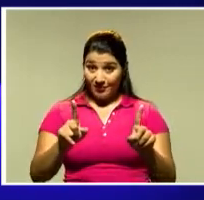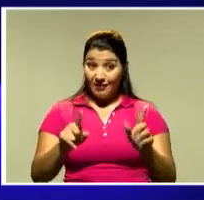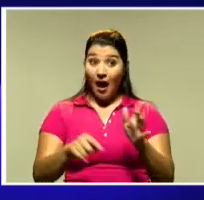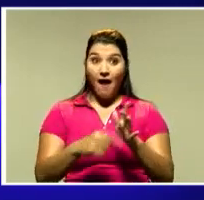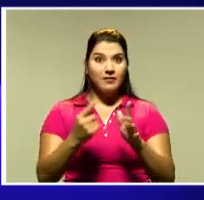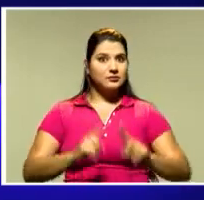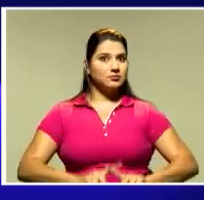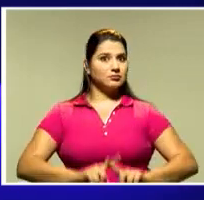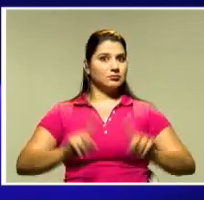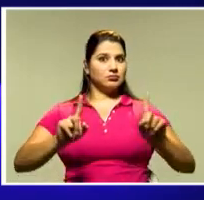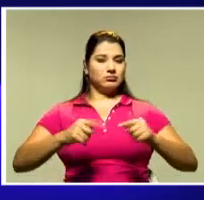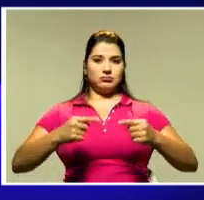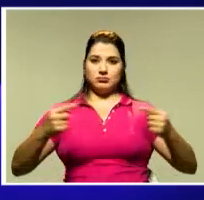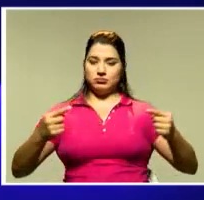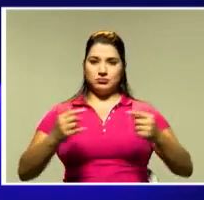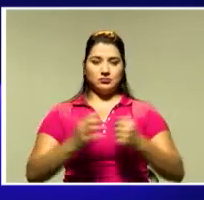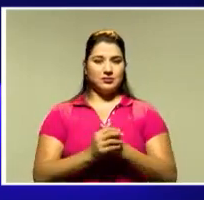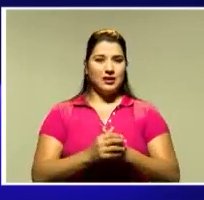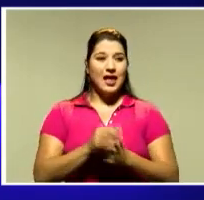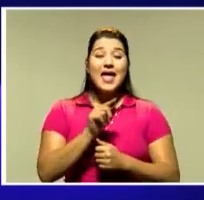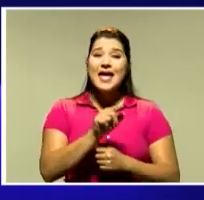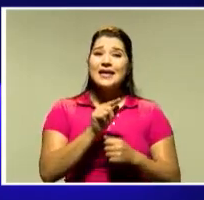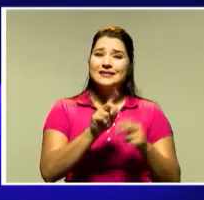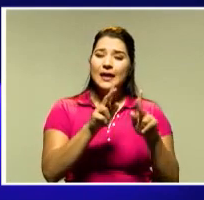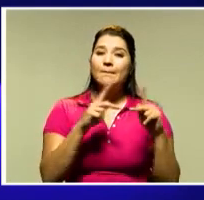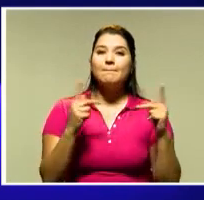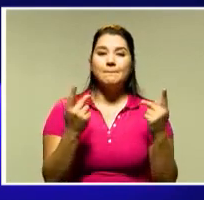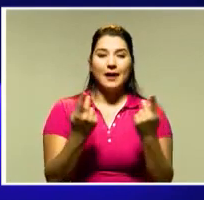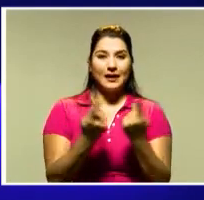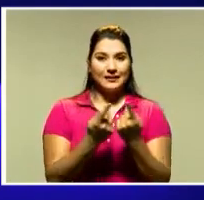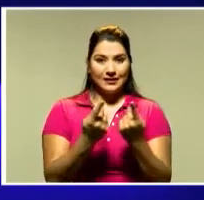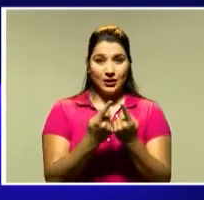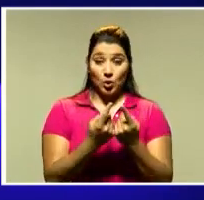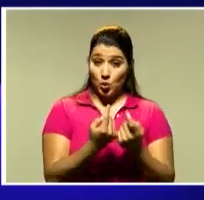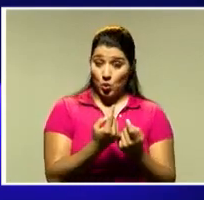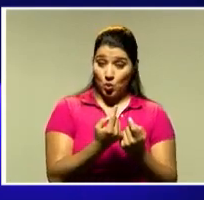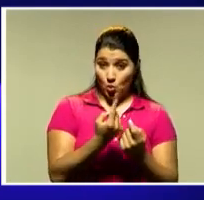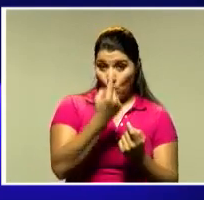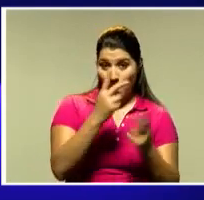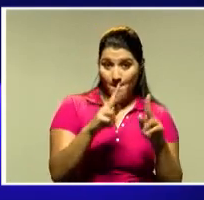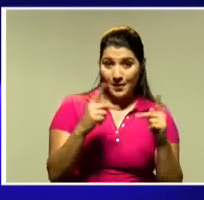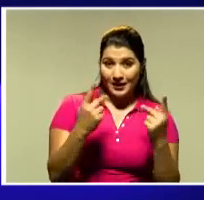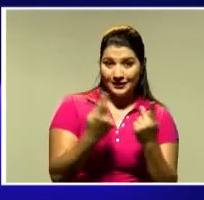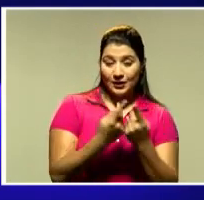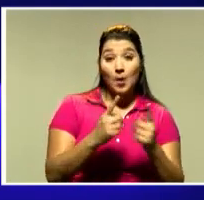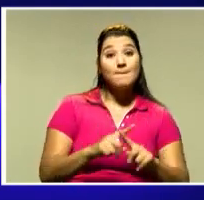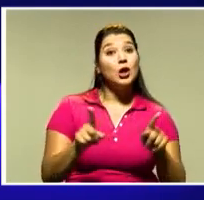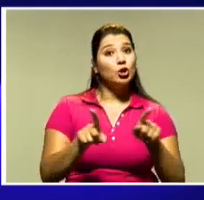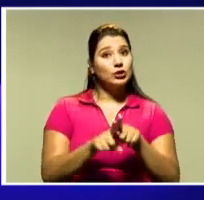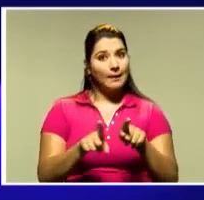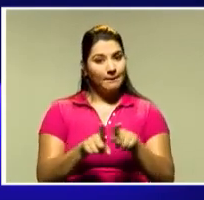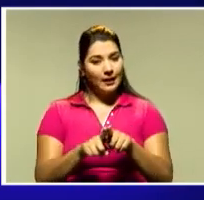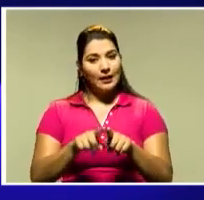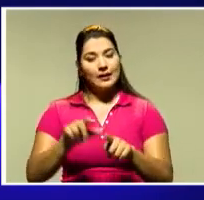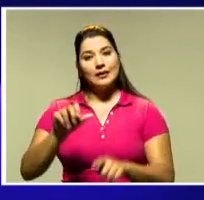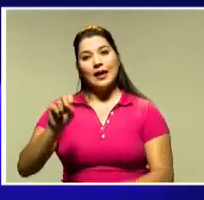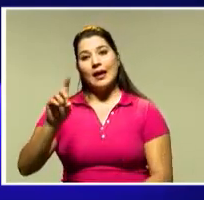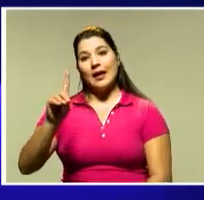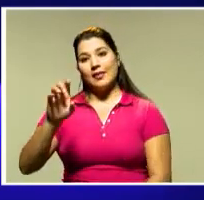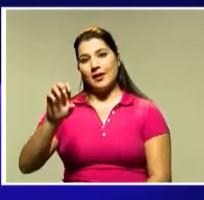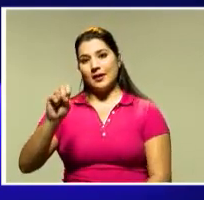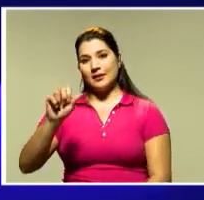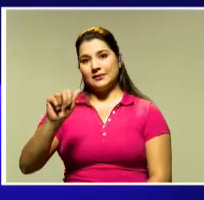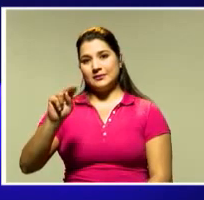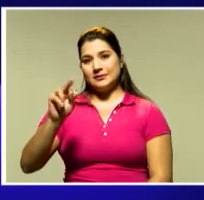diría yo. Es un partido, es su partido, pero es también el partido de don Antonio Álvarez de Santi, es el